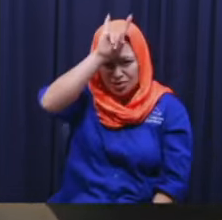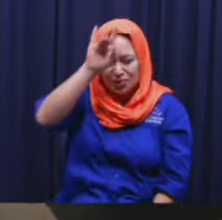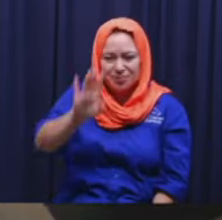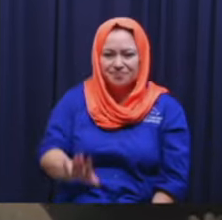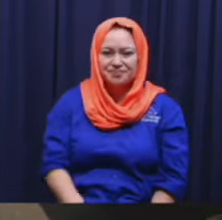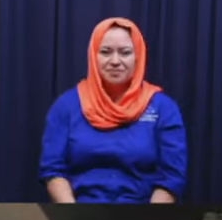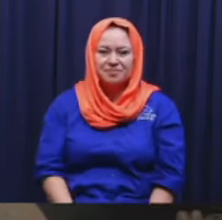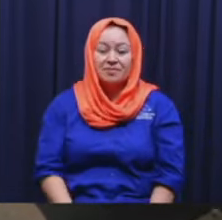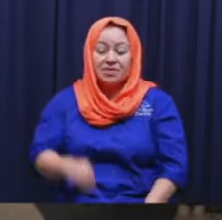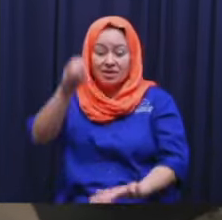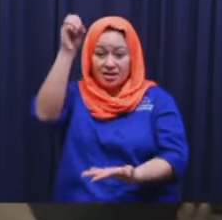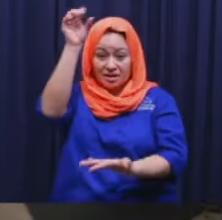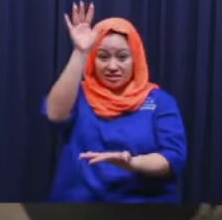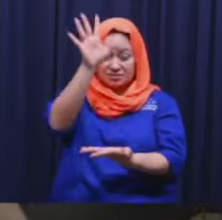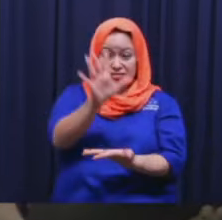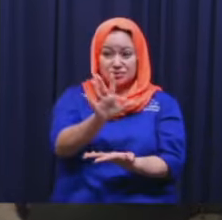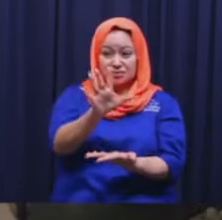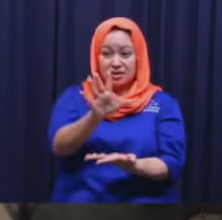Bienaventurado,